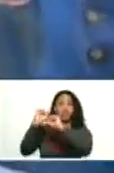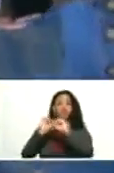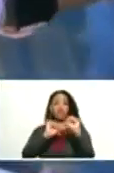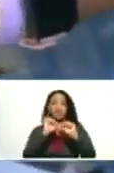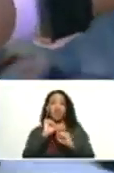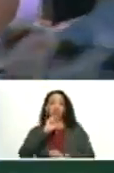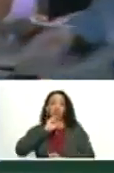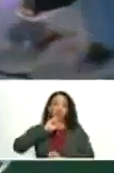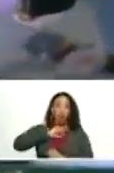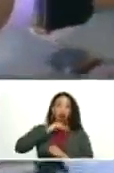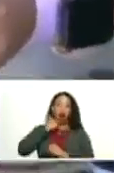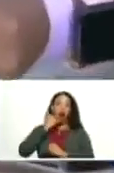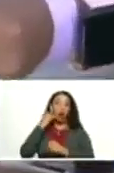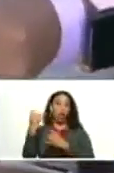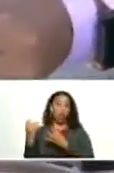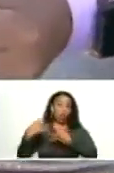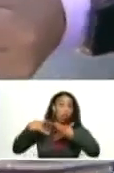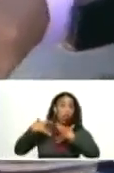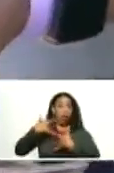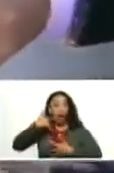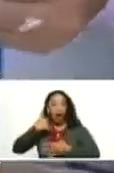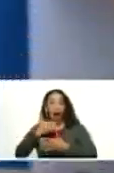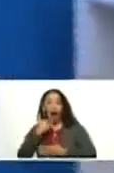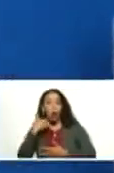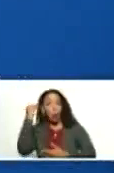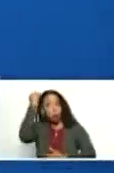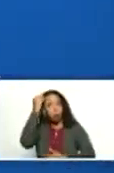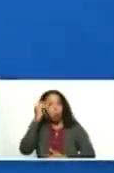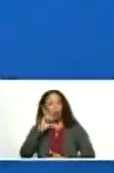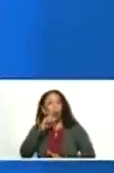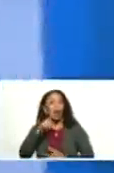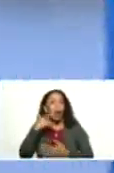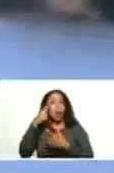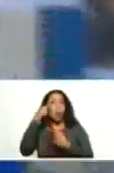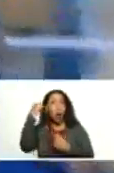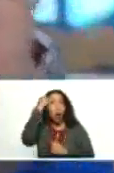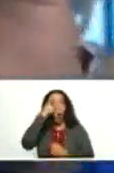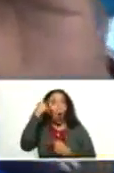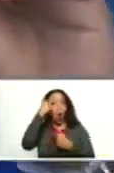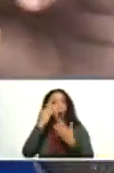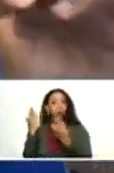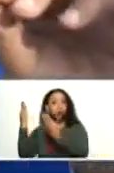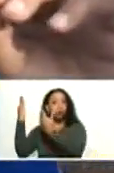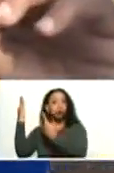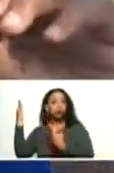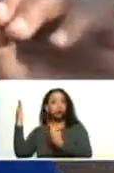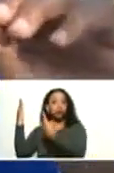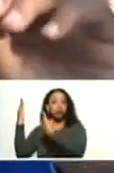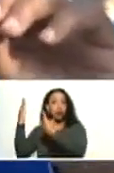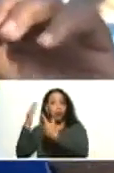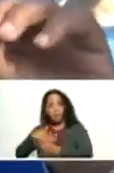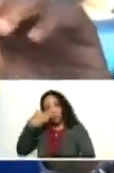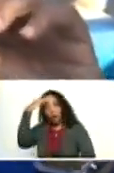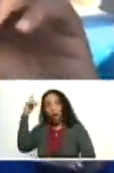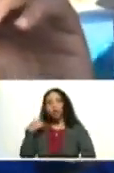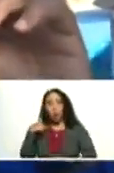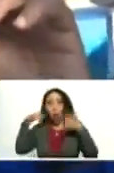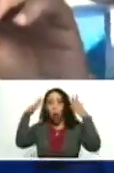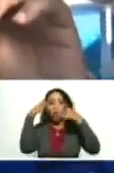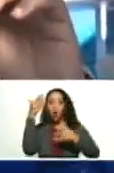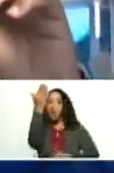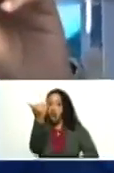ojo, de malos pensamientos. Mire, el ojo turco. Ah, yo les recomiendo que vengan a comprar su